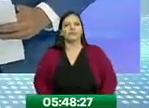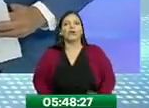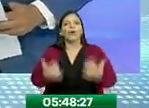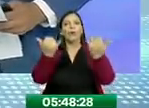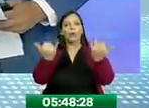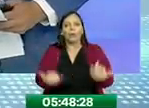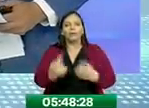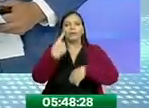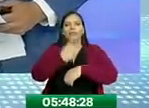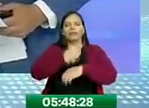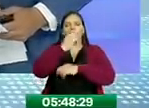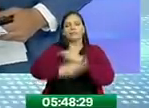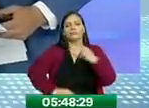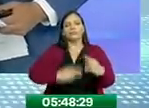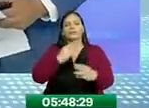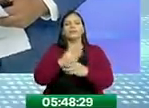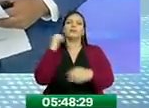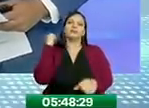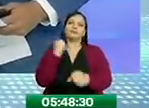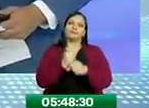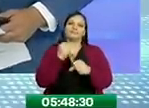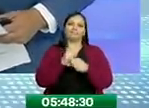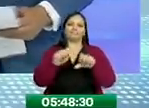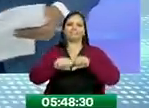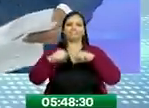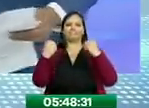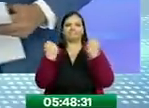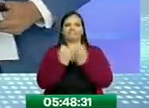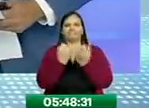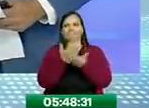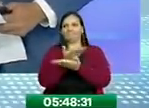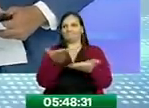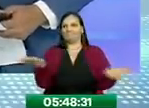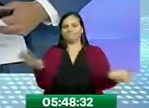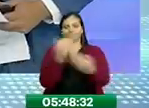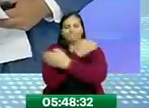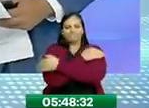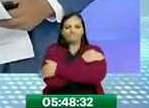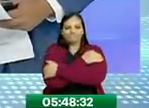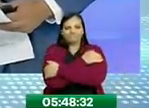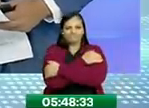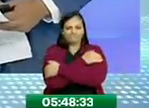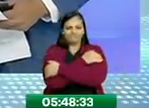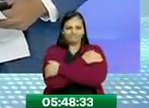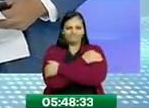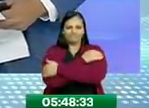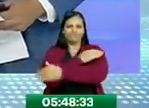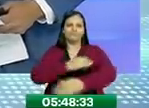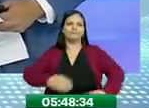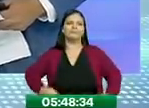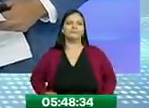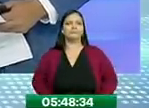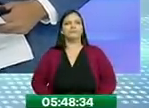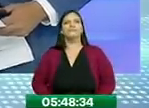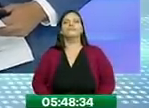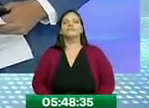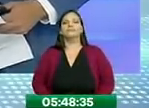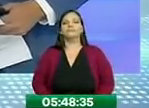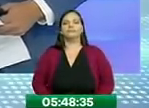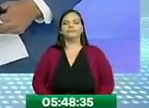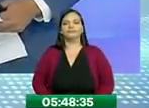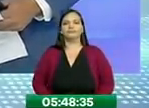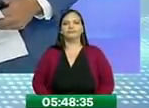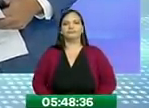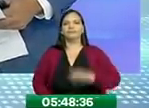Día Mundial del Trabajo Social, así que un abrazo para todos también los que hacen este trabajo social que están en esta